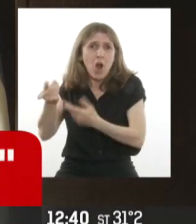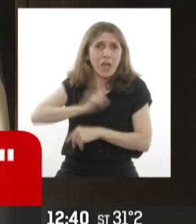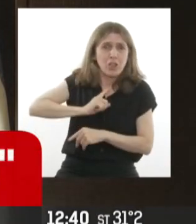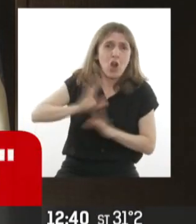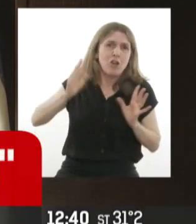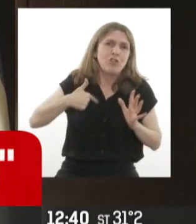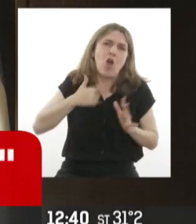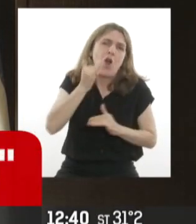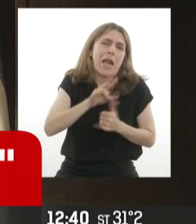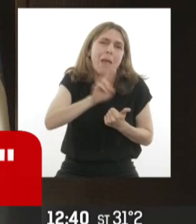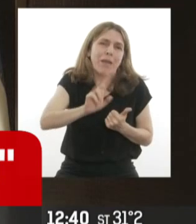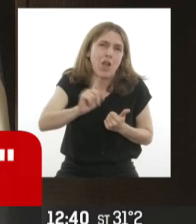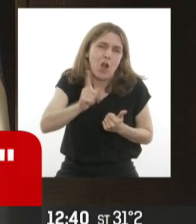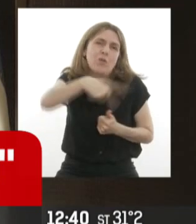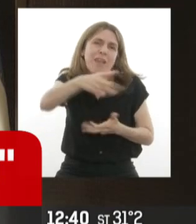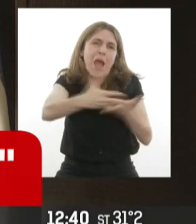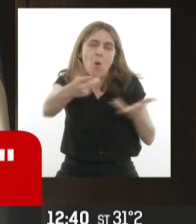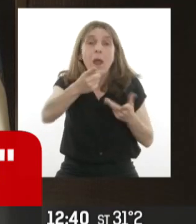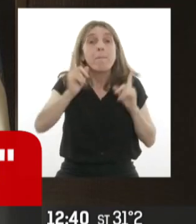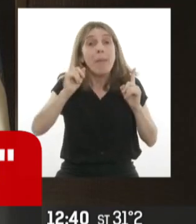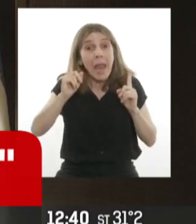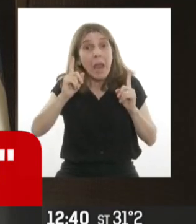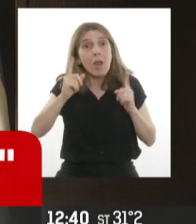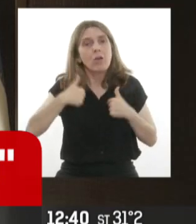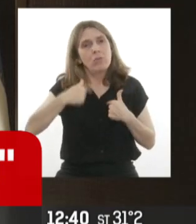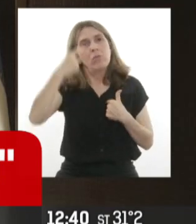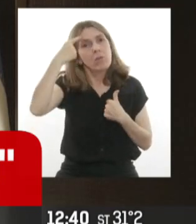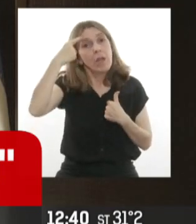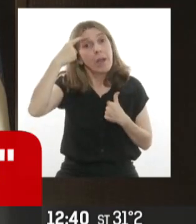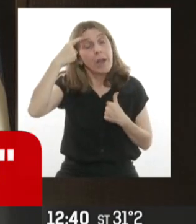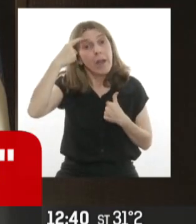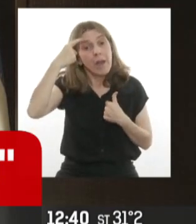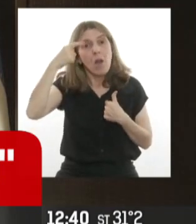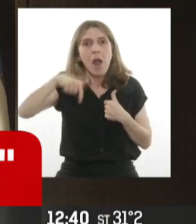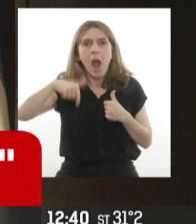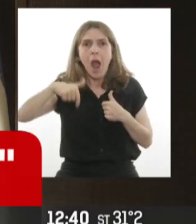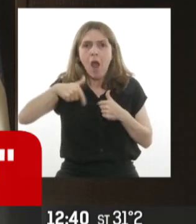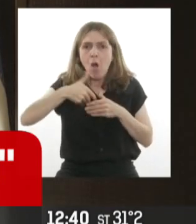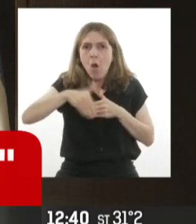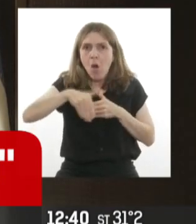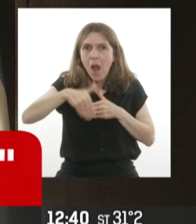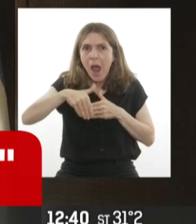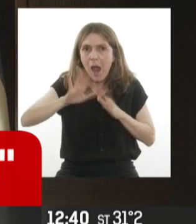en Argentina. Pero yo creo que estamos en un tiempo